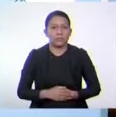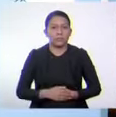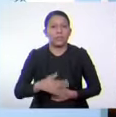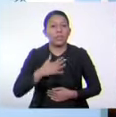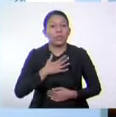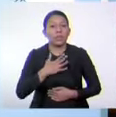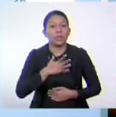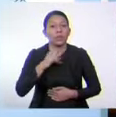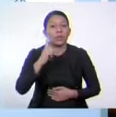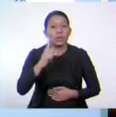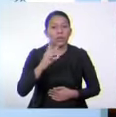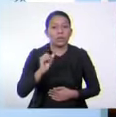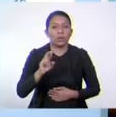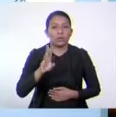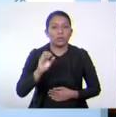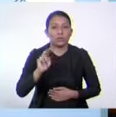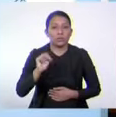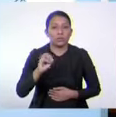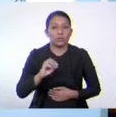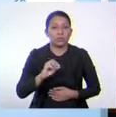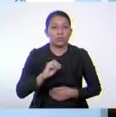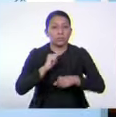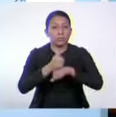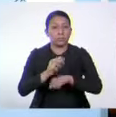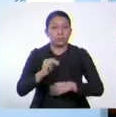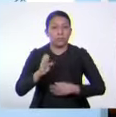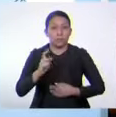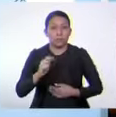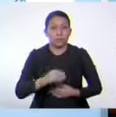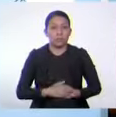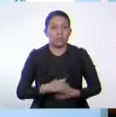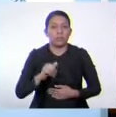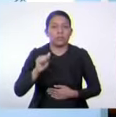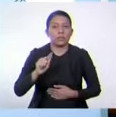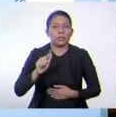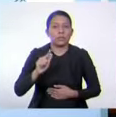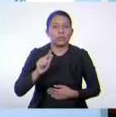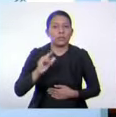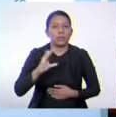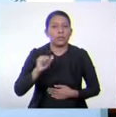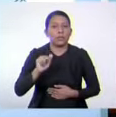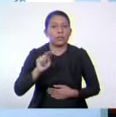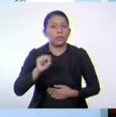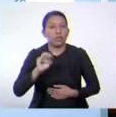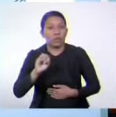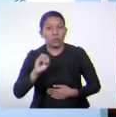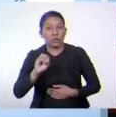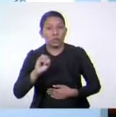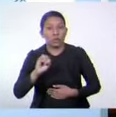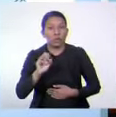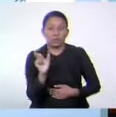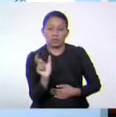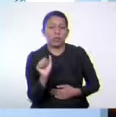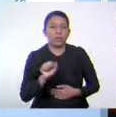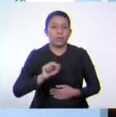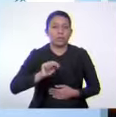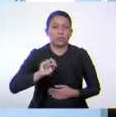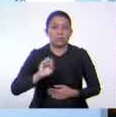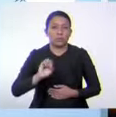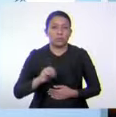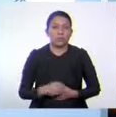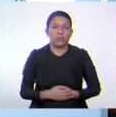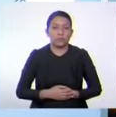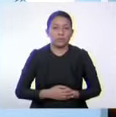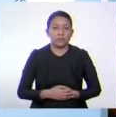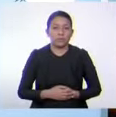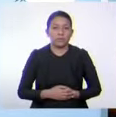Tiene un carbono, met, y como es un alcano, se le coloca la terminación ano. Por tanto, él es